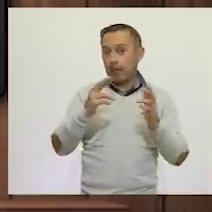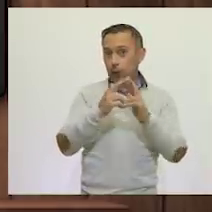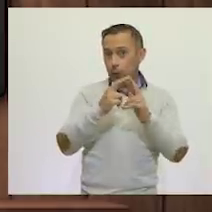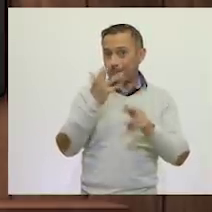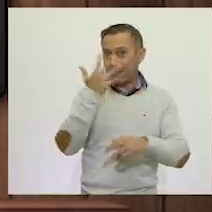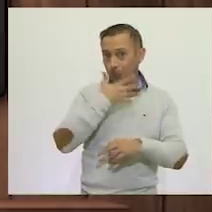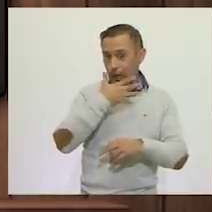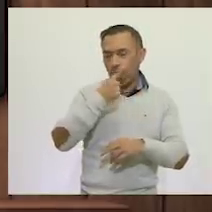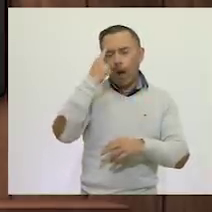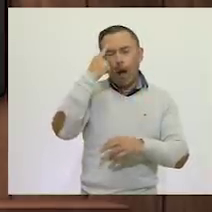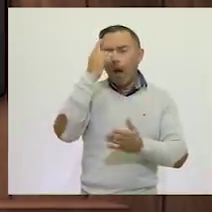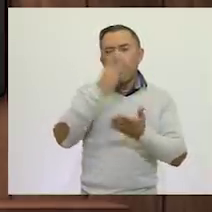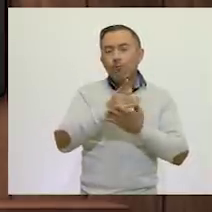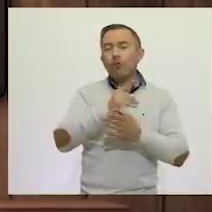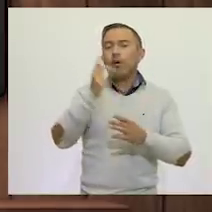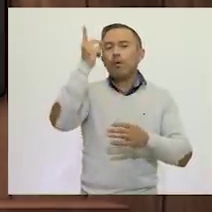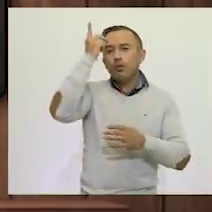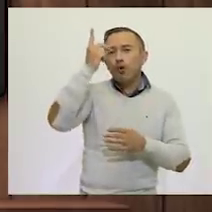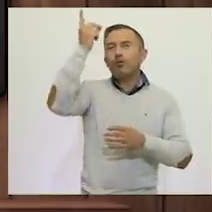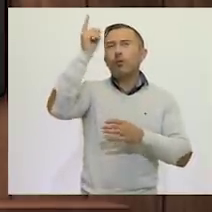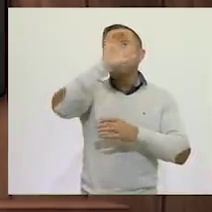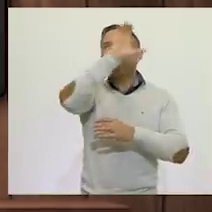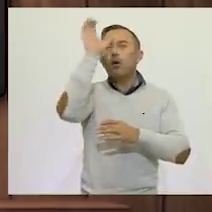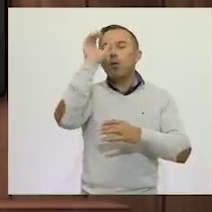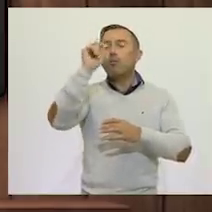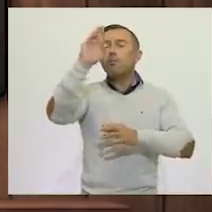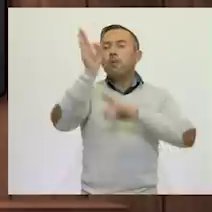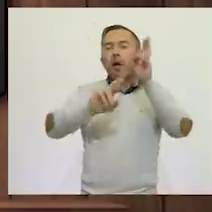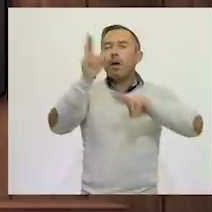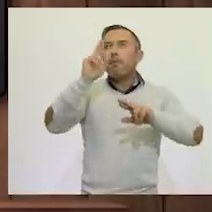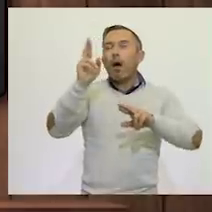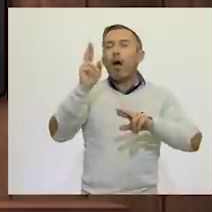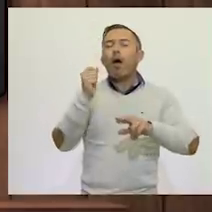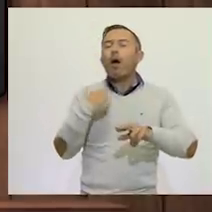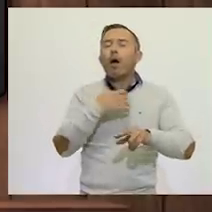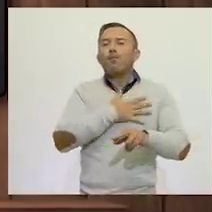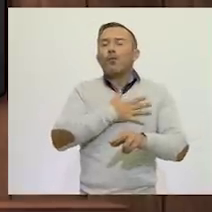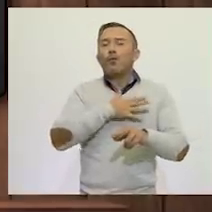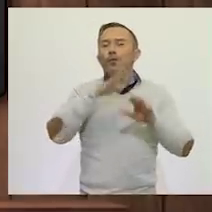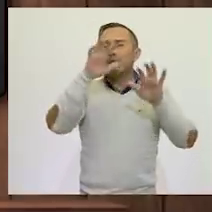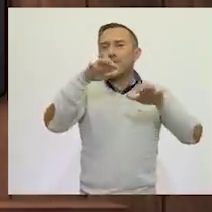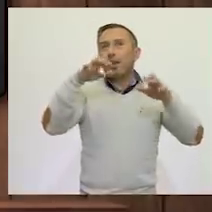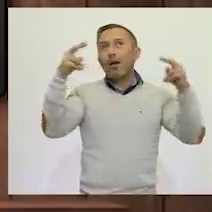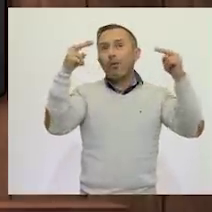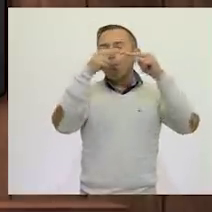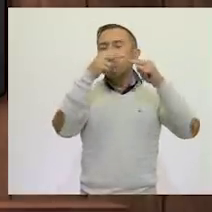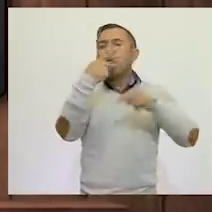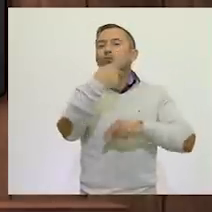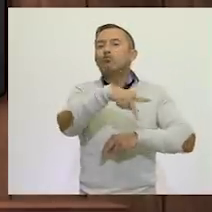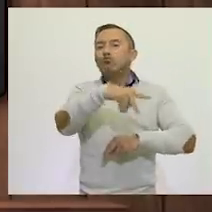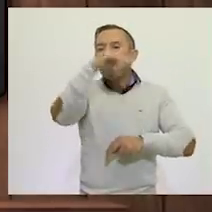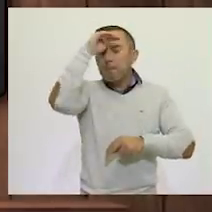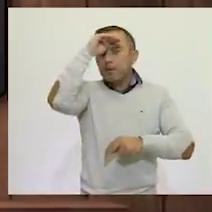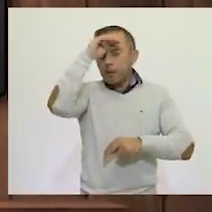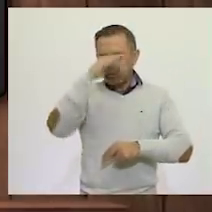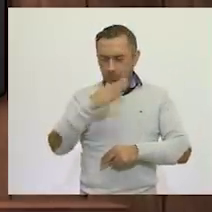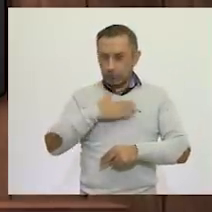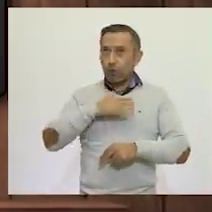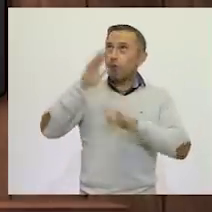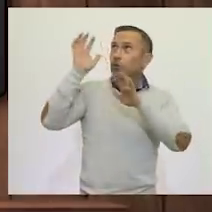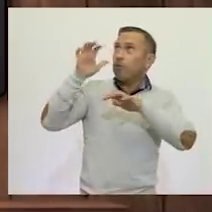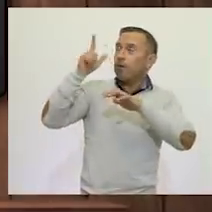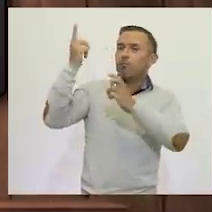deidades celestes, esencialmente los relámpagos. Adoraban a las nubes e inclusive se llegaron a considerar sus propios